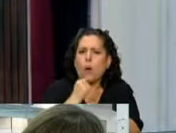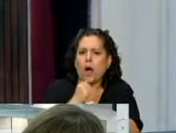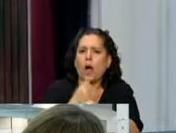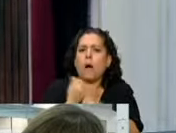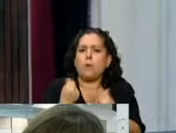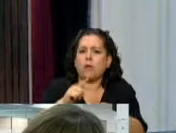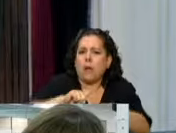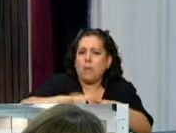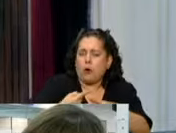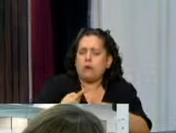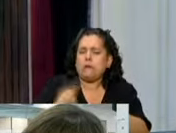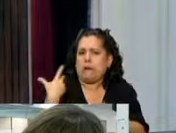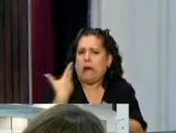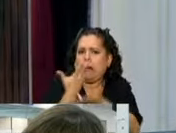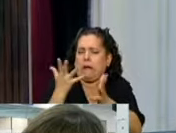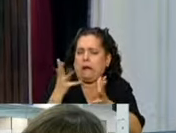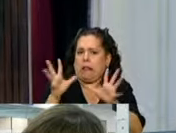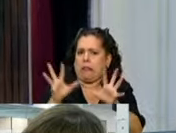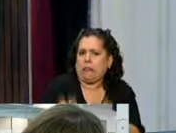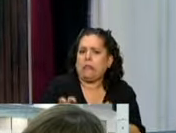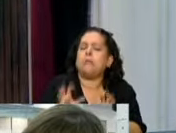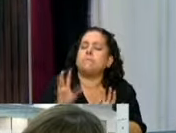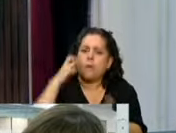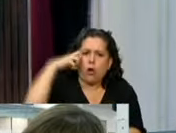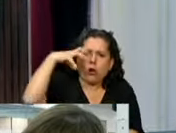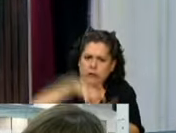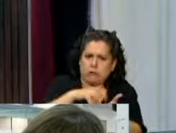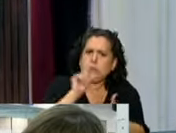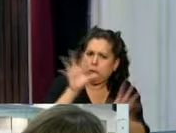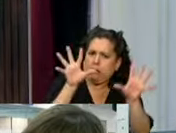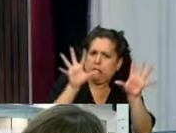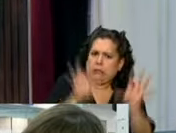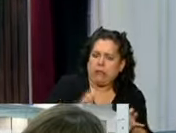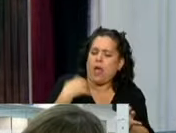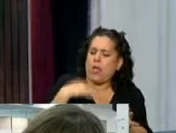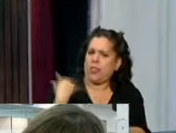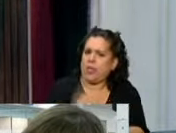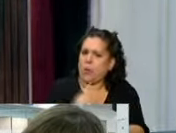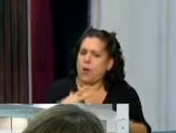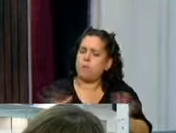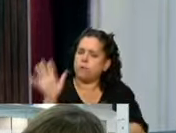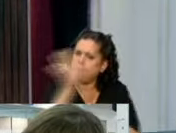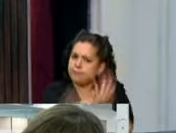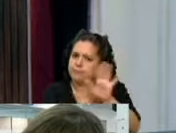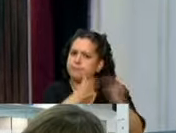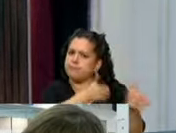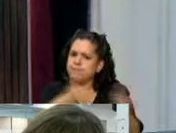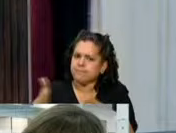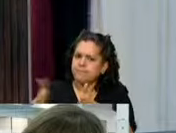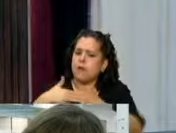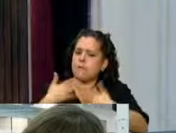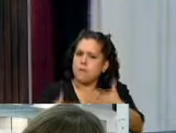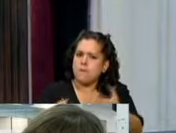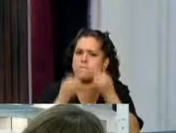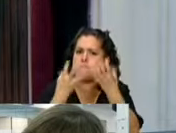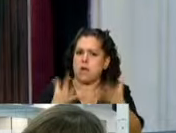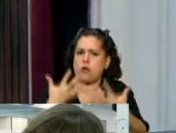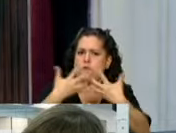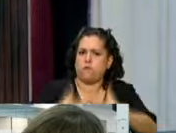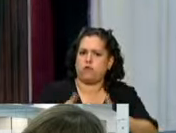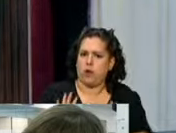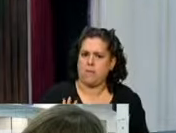por omisión por no dar los aumentos que tengan que dar o por hacer del sistema un sistema completamente deficitario que no funciona y demás todo